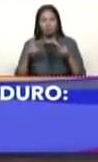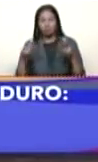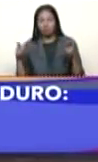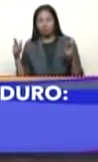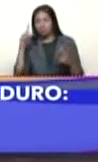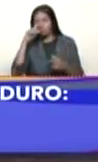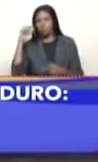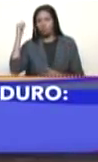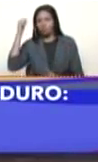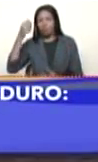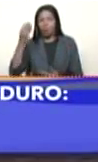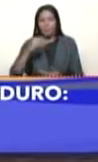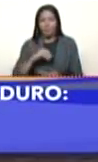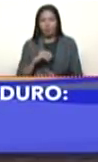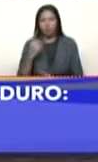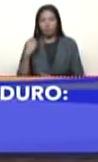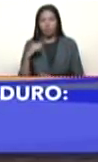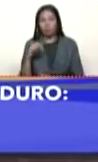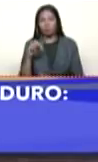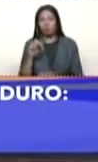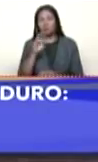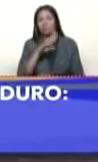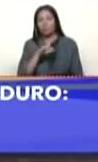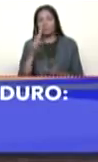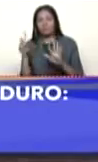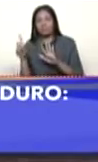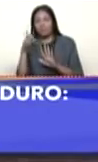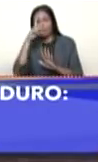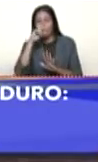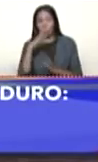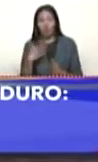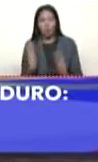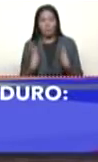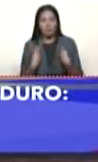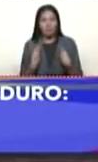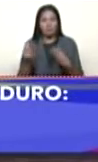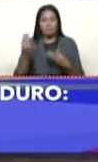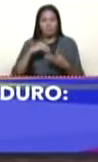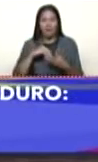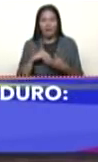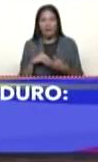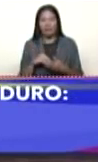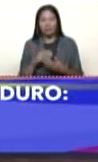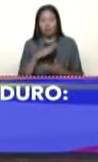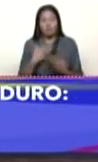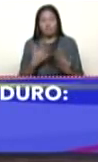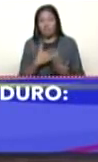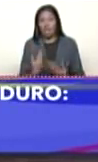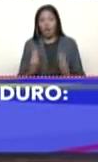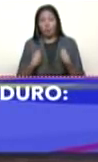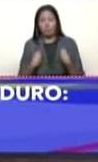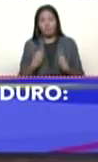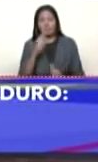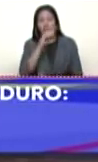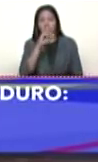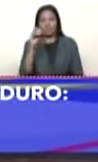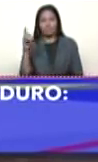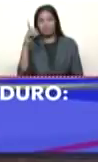años. Yo tengo 56 años, yo quiero vivir por lo menos 100 años, mínimo 100